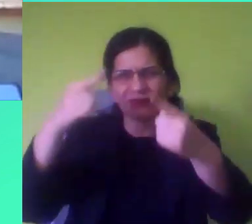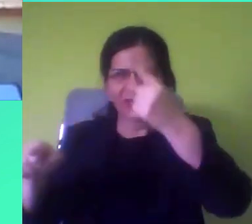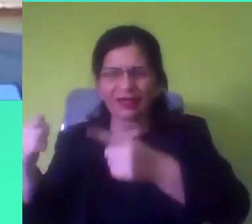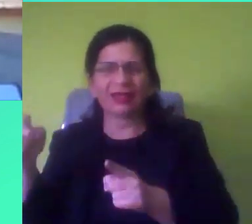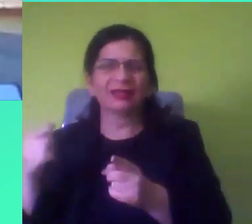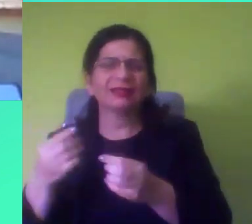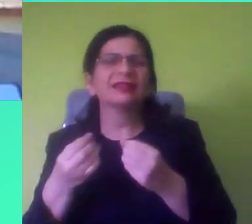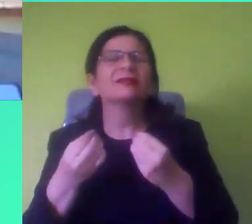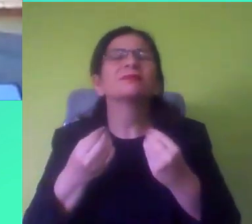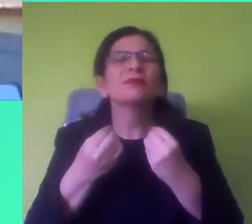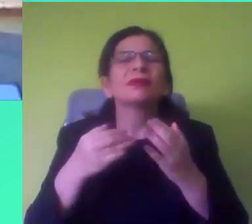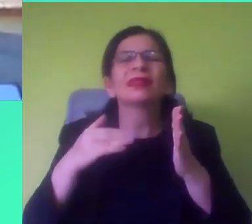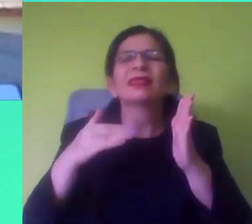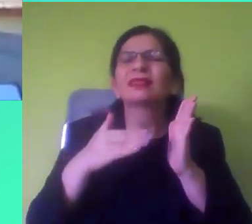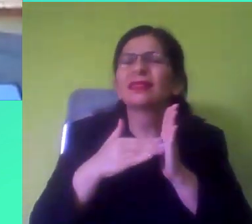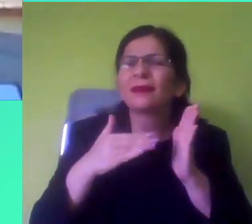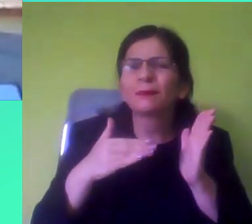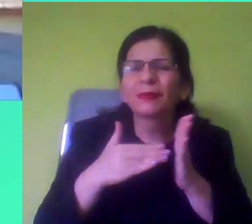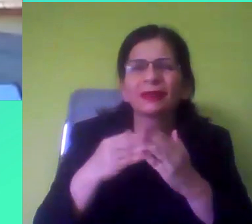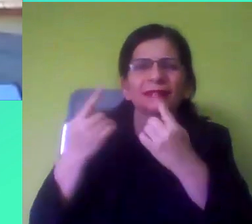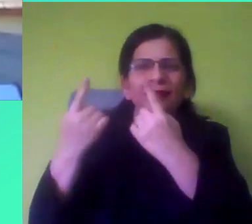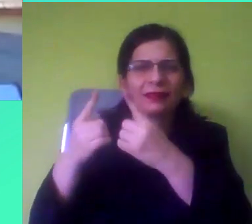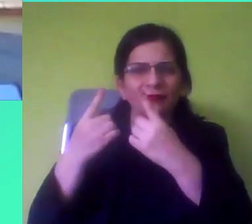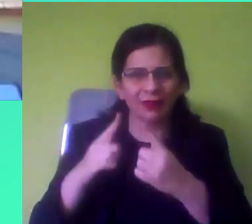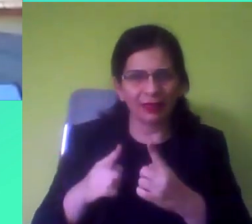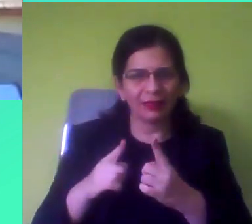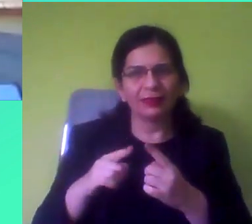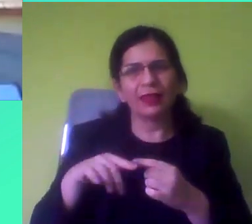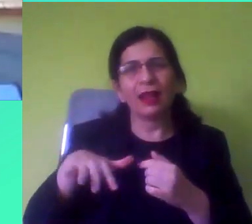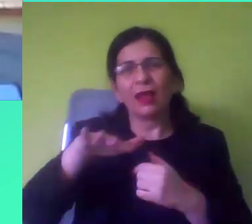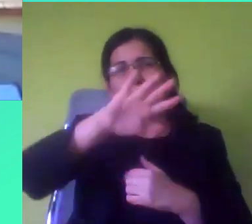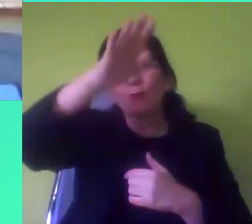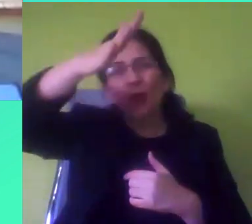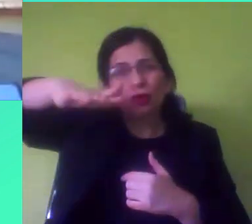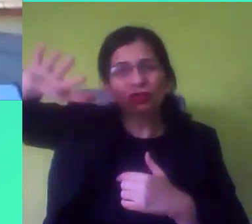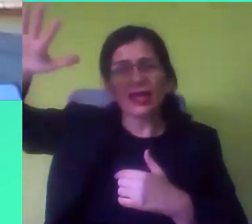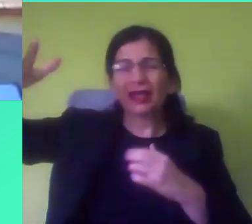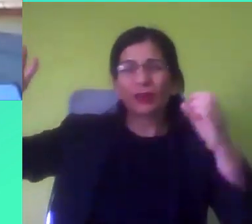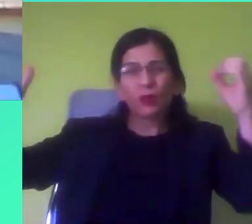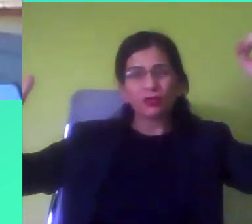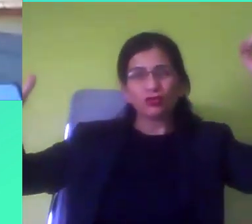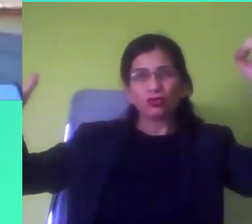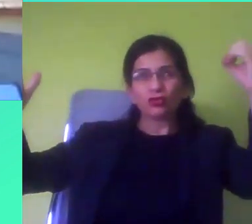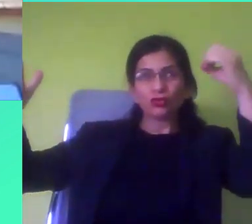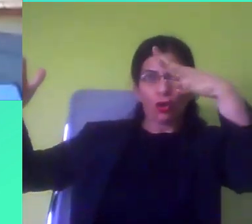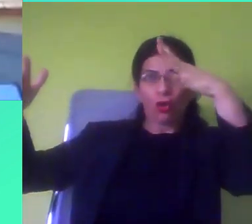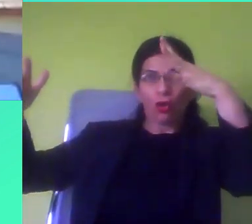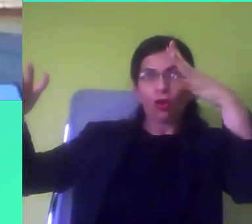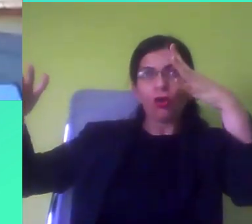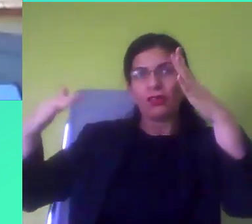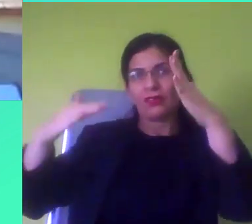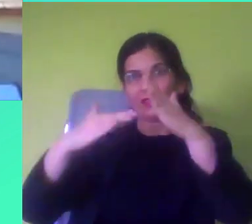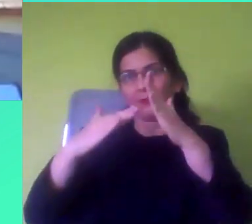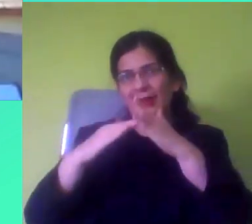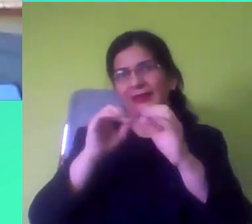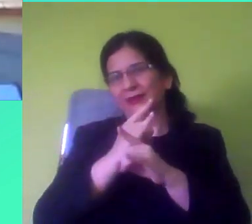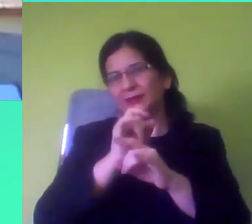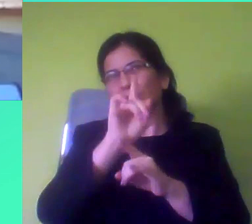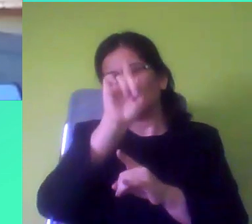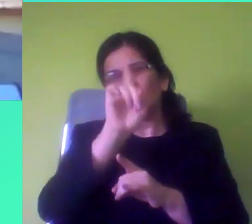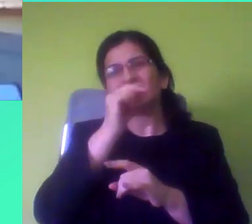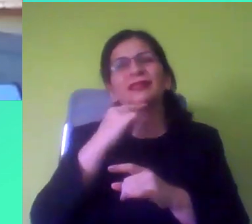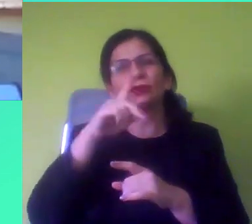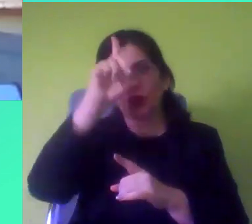principalmente relacionado a que hay laderas de la montaña que reciben mayor insolación, que son las laderas que miran al norte y hacia el